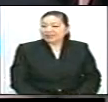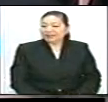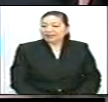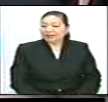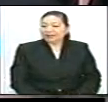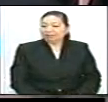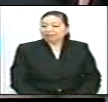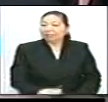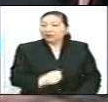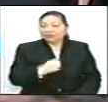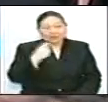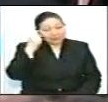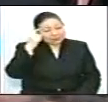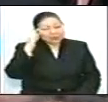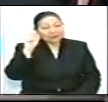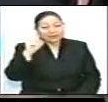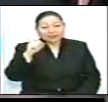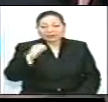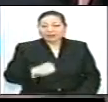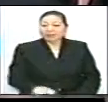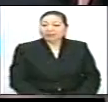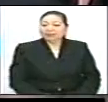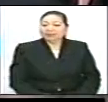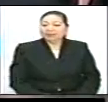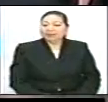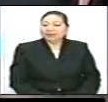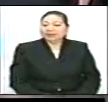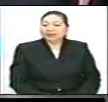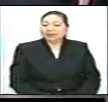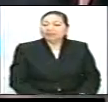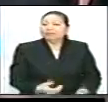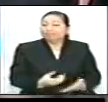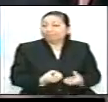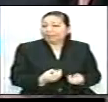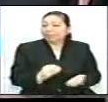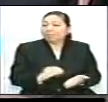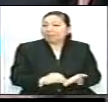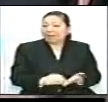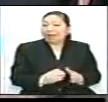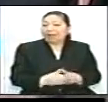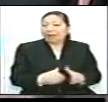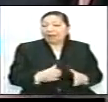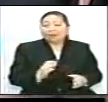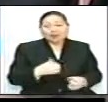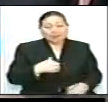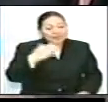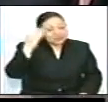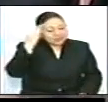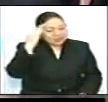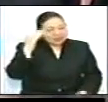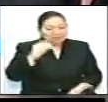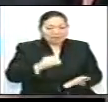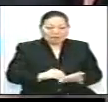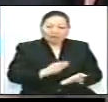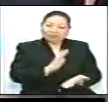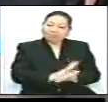Yo sospecho que sí. Y sospecho que el efecto es bastante más grande. Yo sé, tenemos que dar